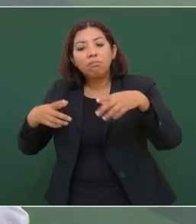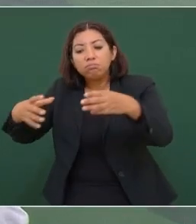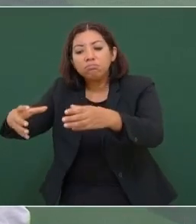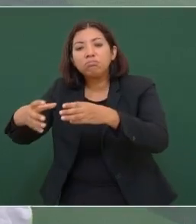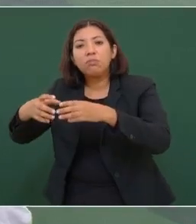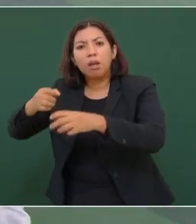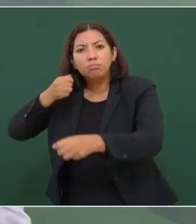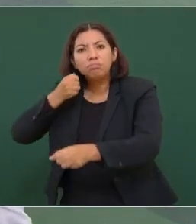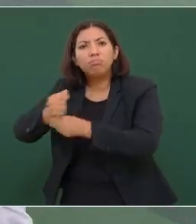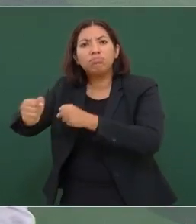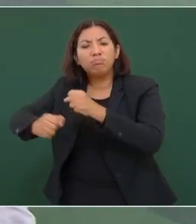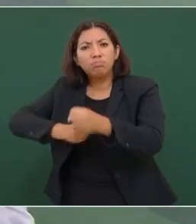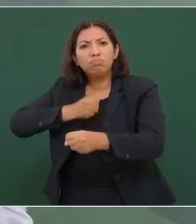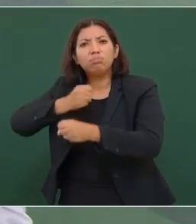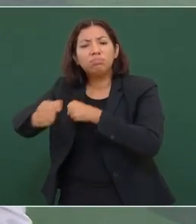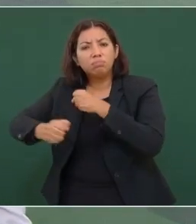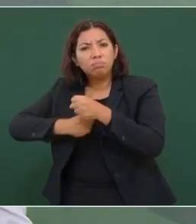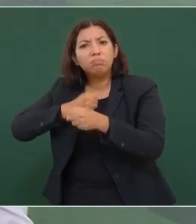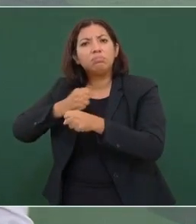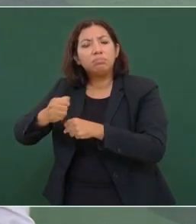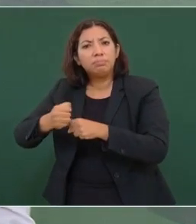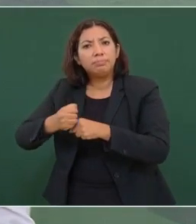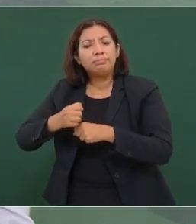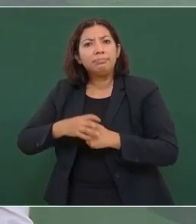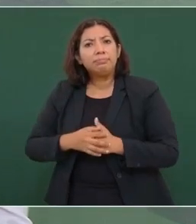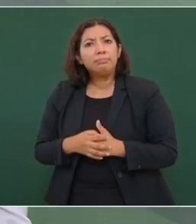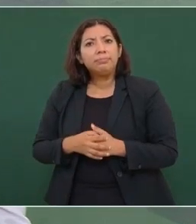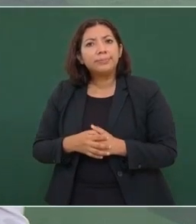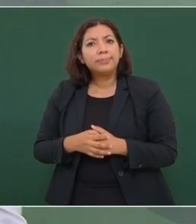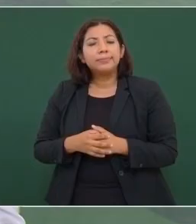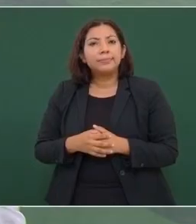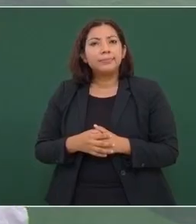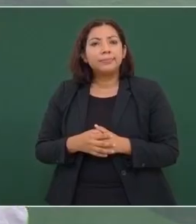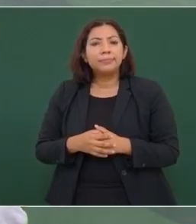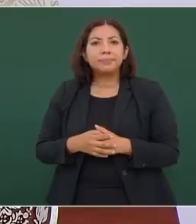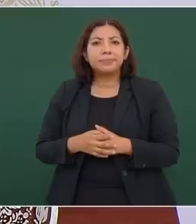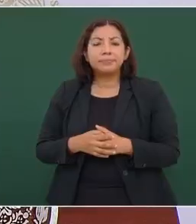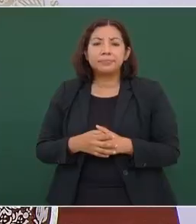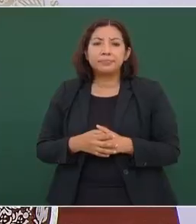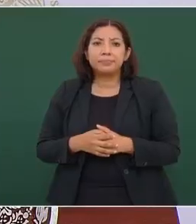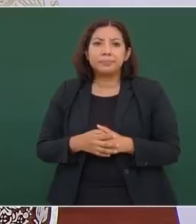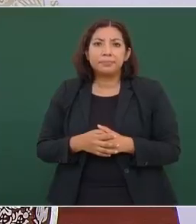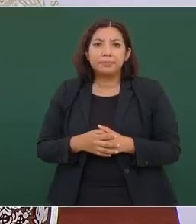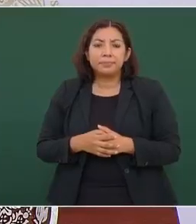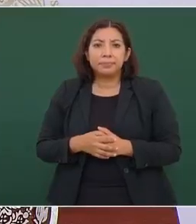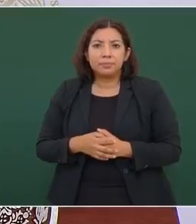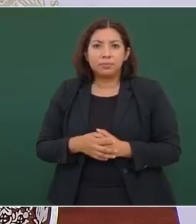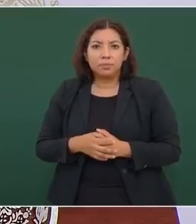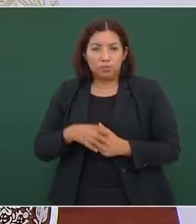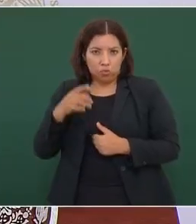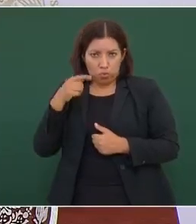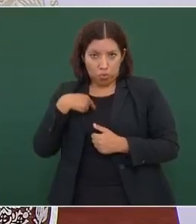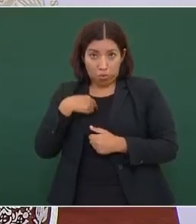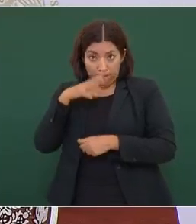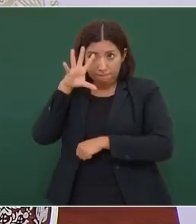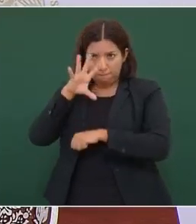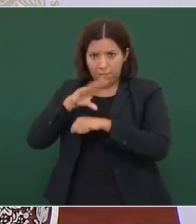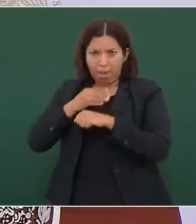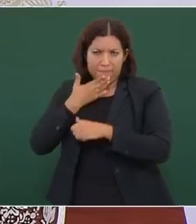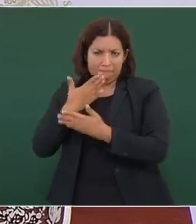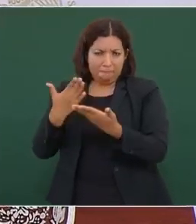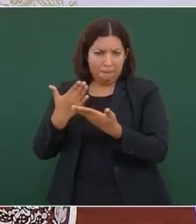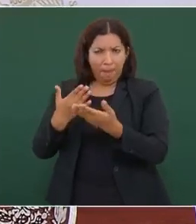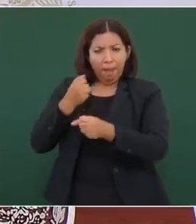No estoy a favor de la tortura, pero sí es